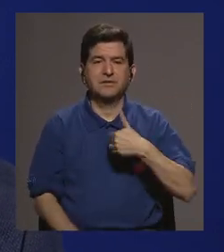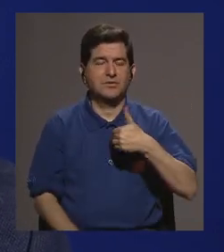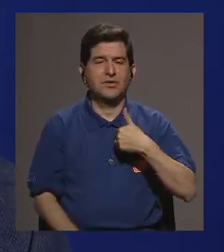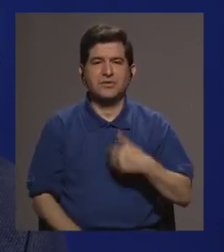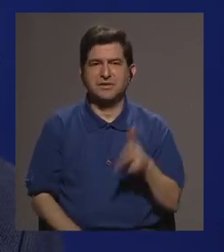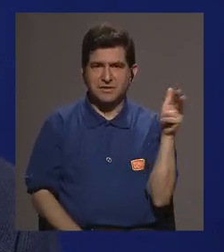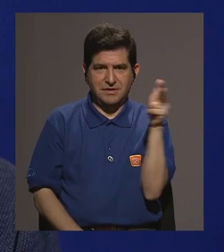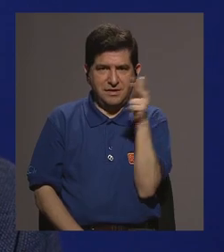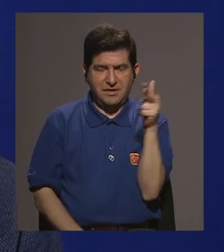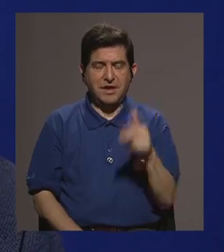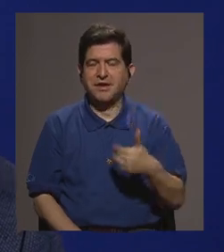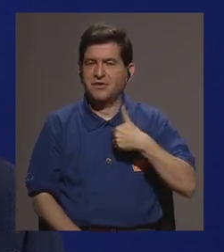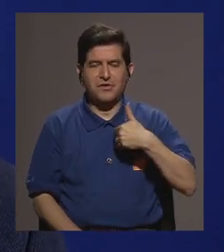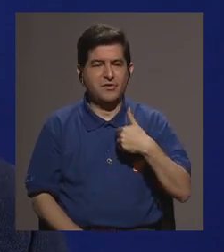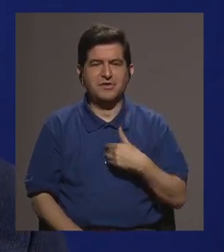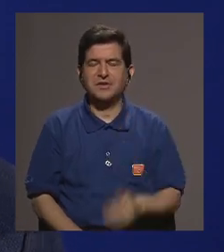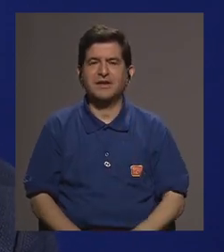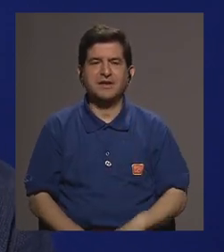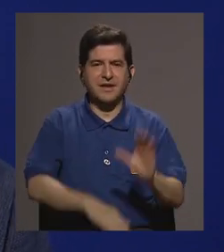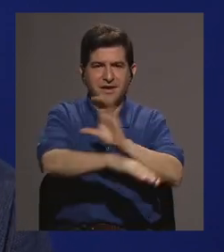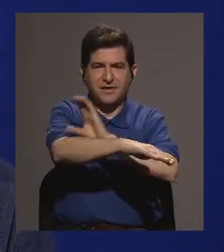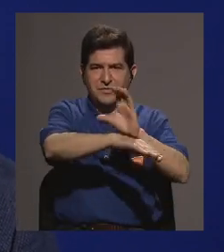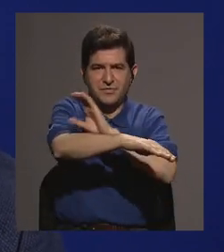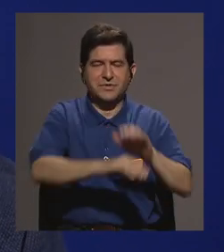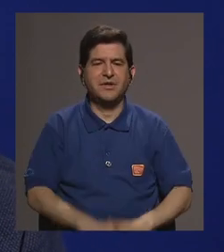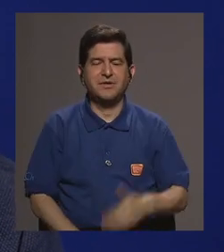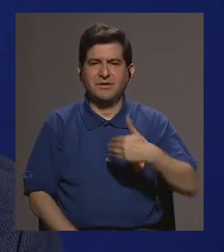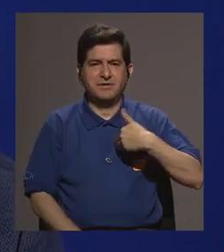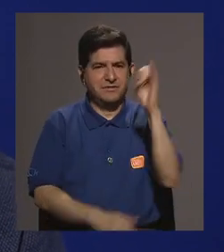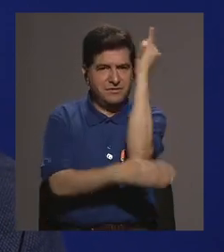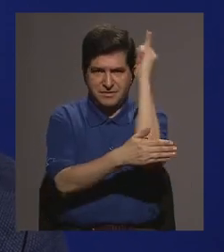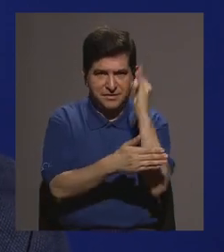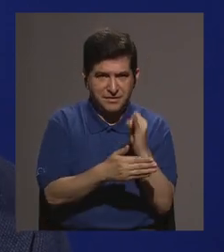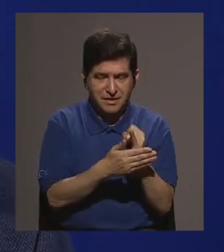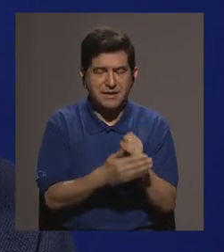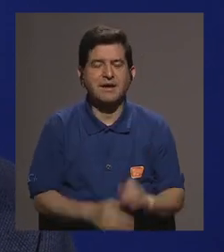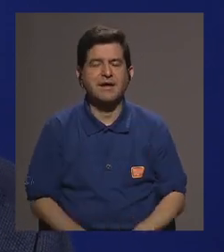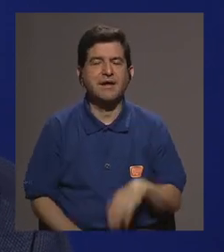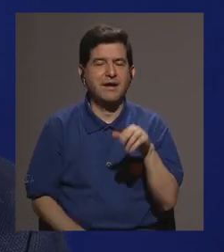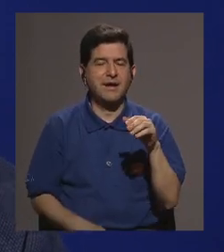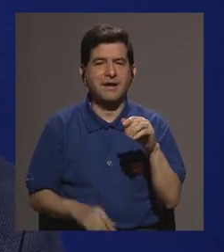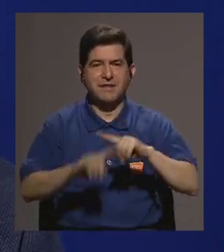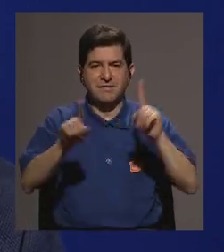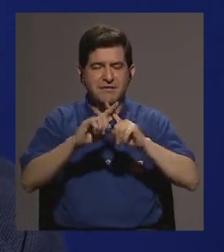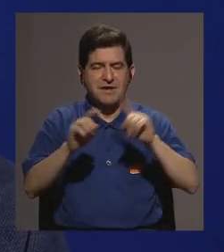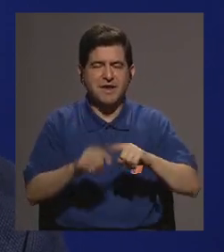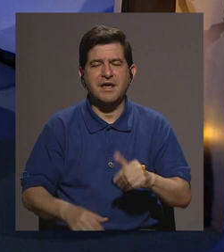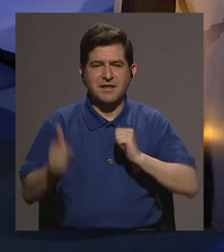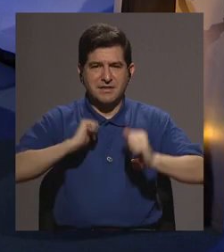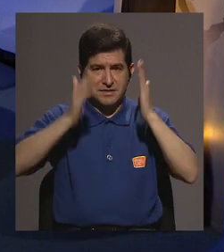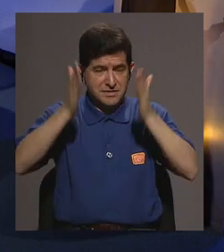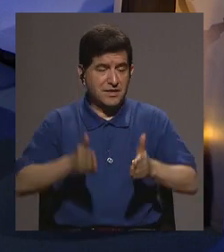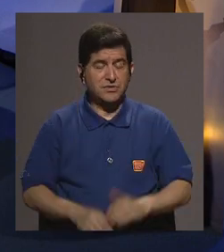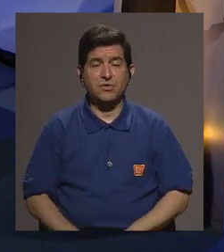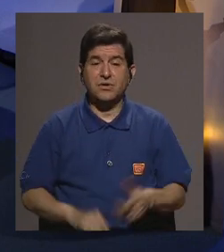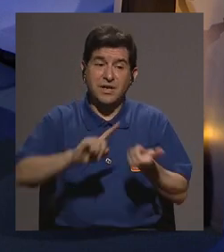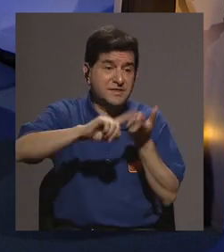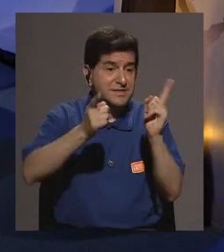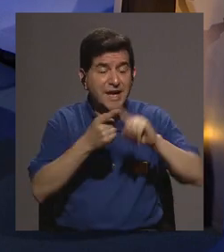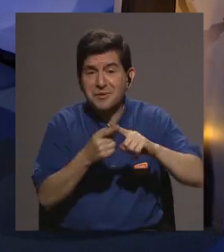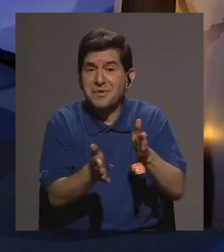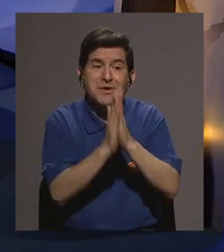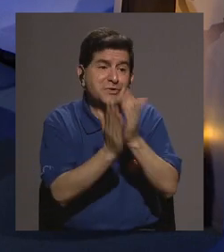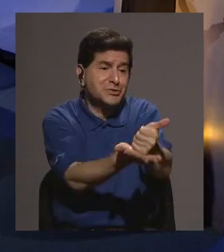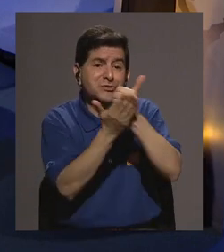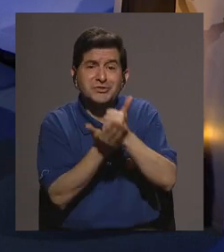no teníamos cámara ahora pues no tenemos computadora no teníamos actores habían demasiadas ganas es lo que usted llama a sus amigos entrañables